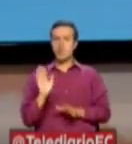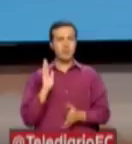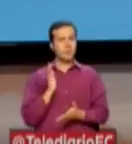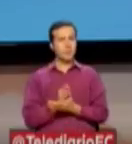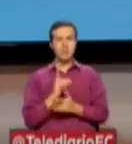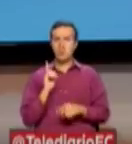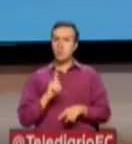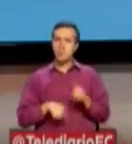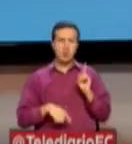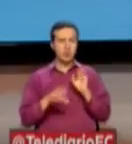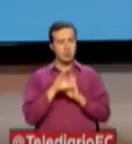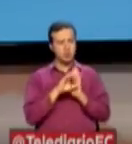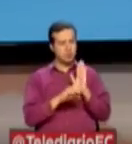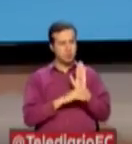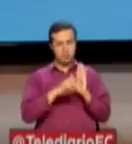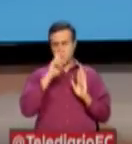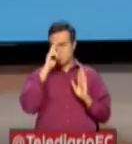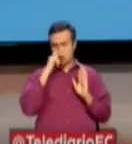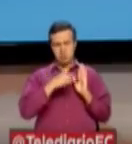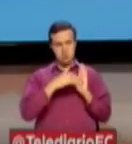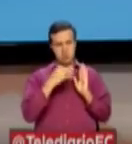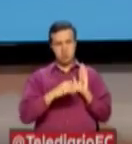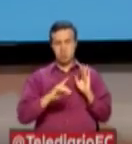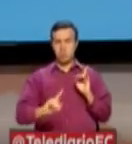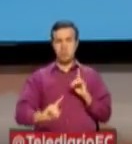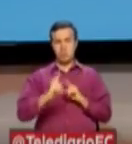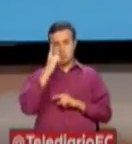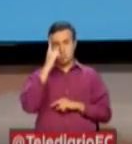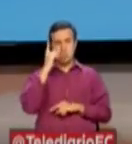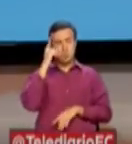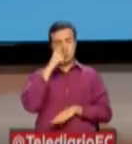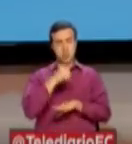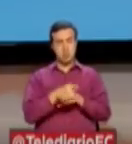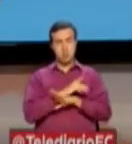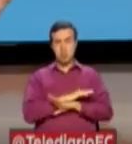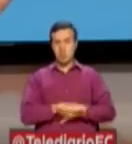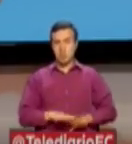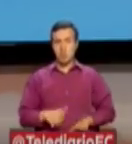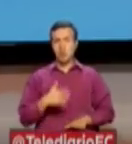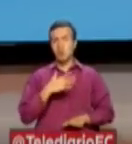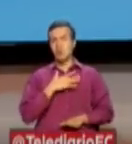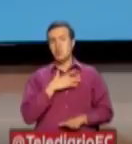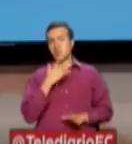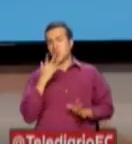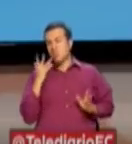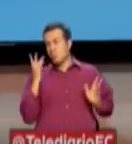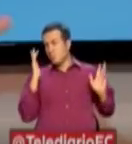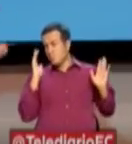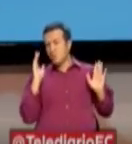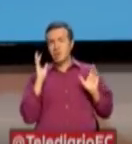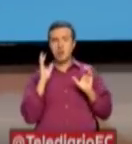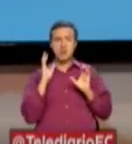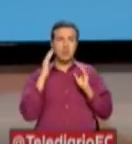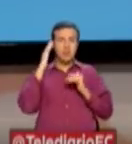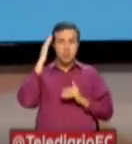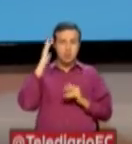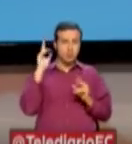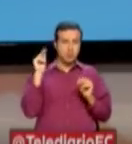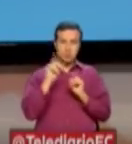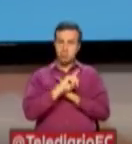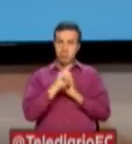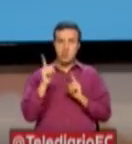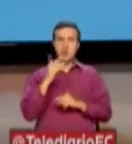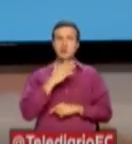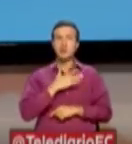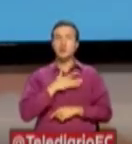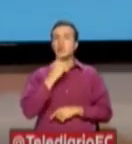transgredir la constitución por lo tanto eso es lo único que estamos exigiendo y vea yo no estoy aquí para hacer cálculos políticos aquí lo